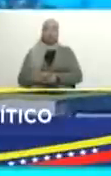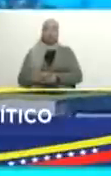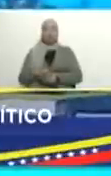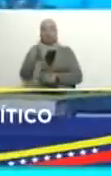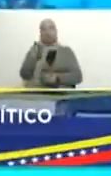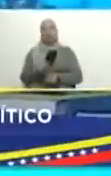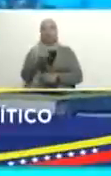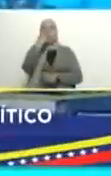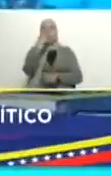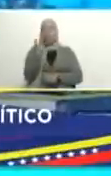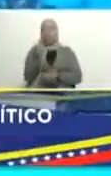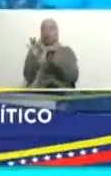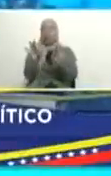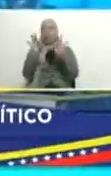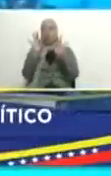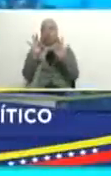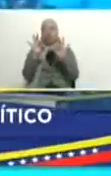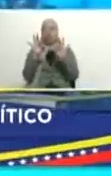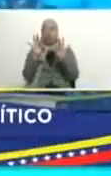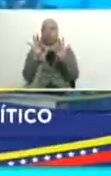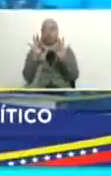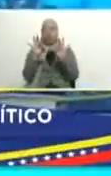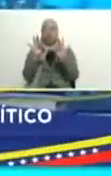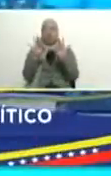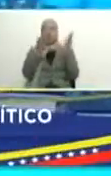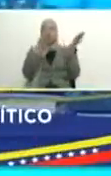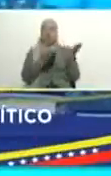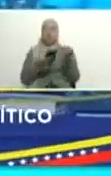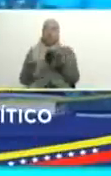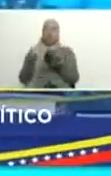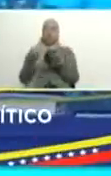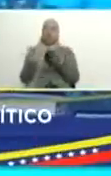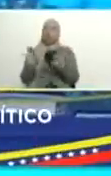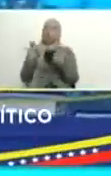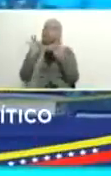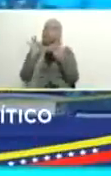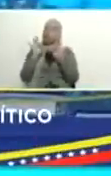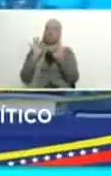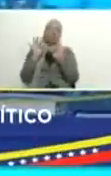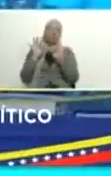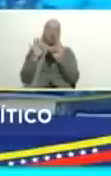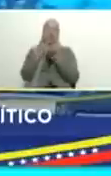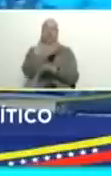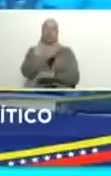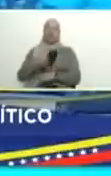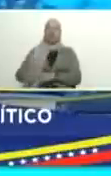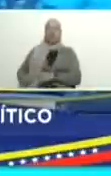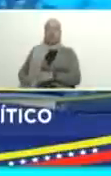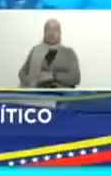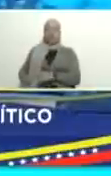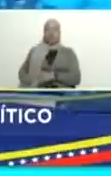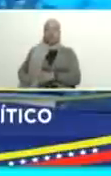invitados especiales. Queremos darle una bienvenida muy especial al presidente del Partido Comunista de